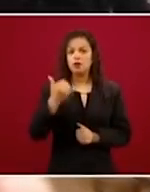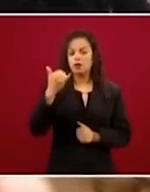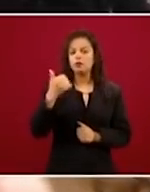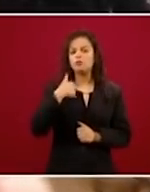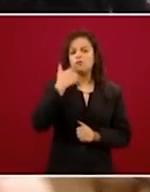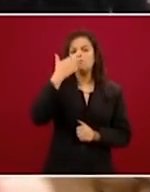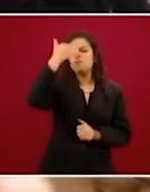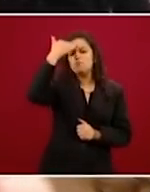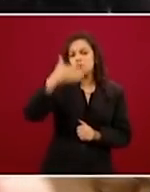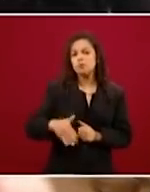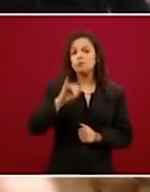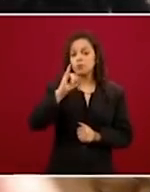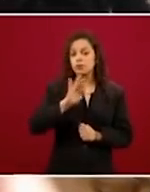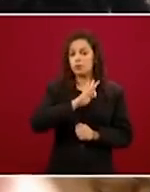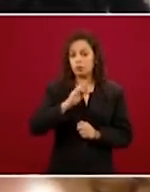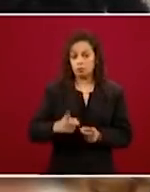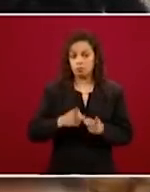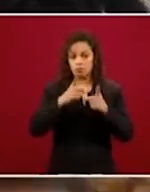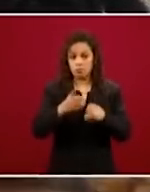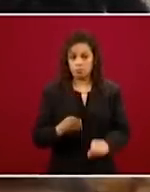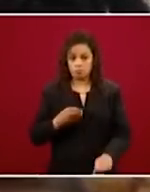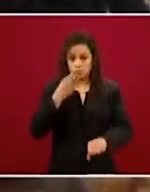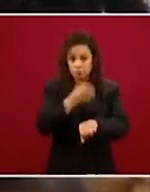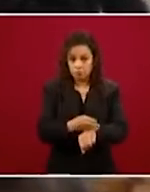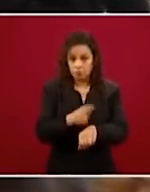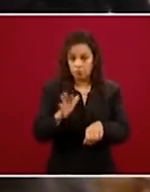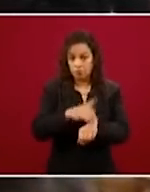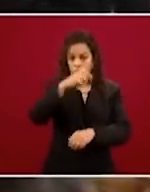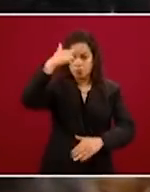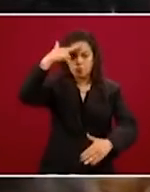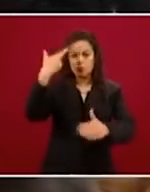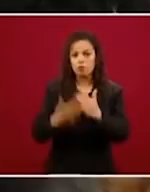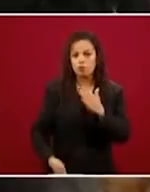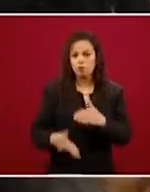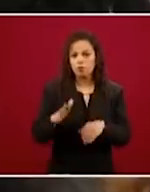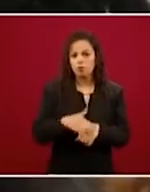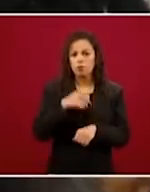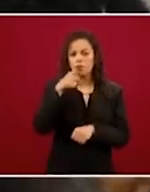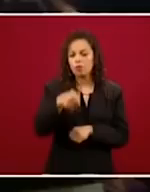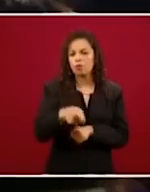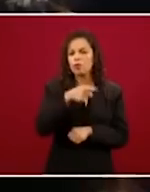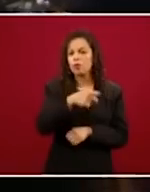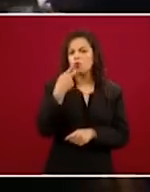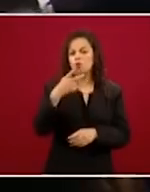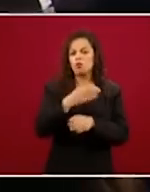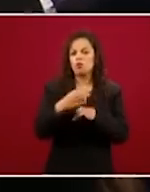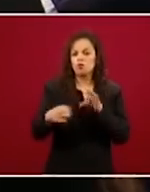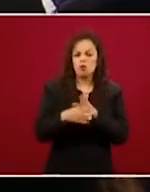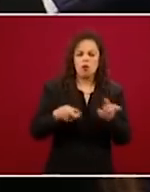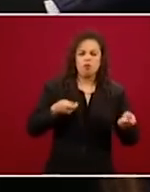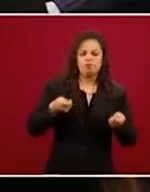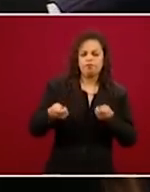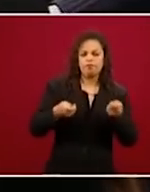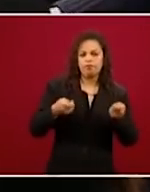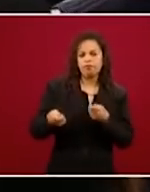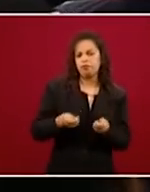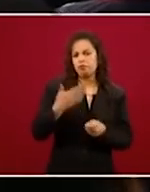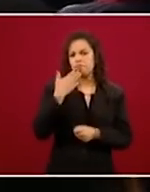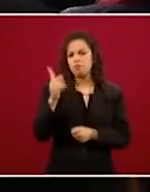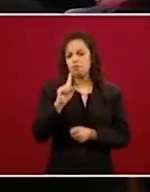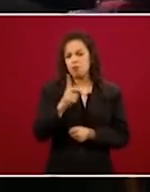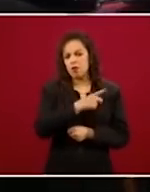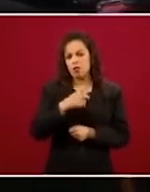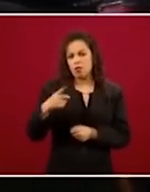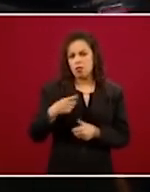específica por haber incumplido y haber manejado de manera incorrecta pues los recursos